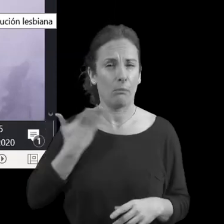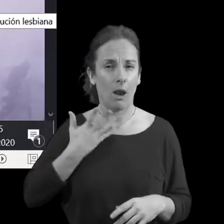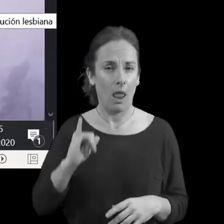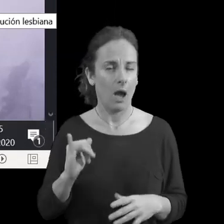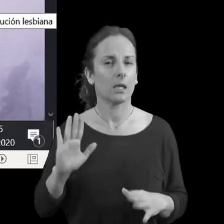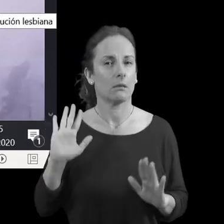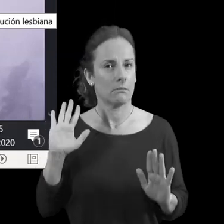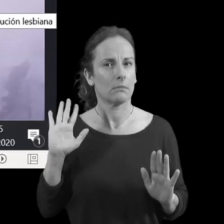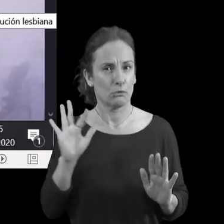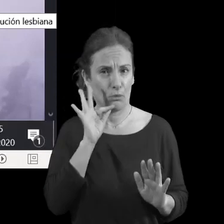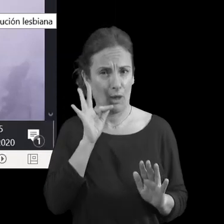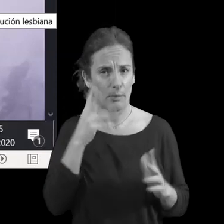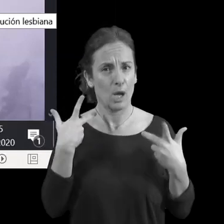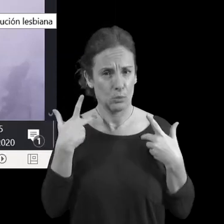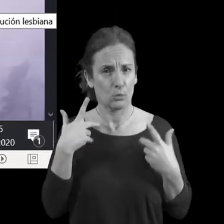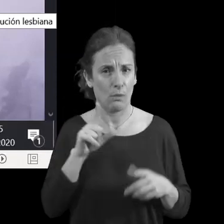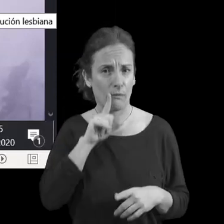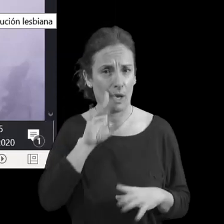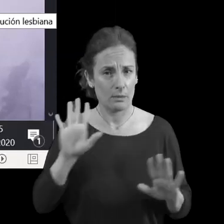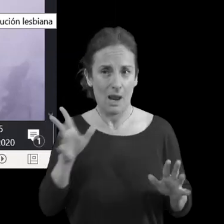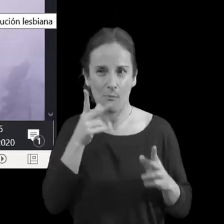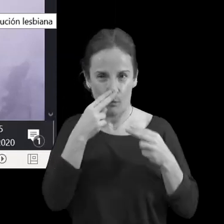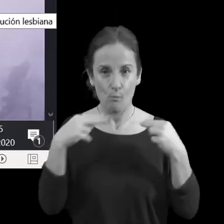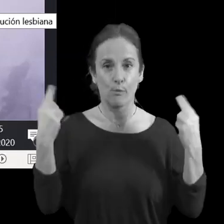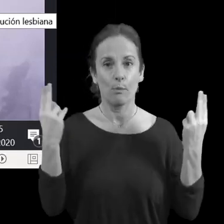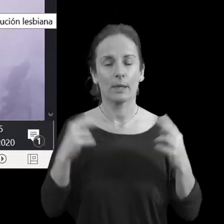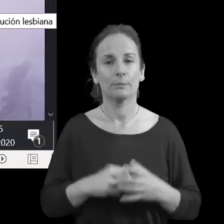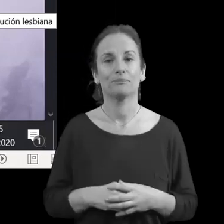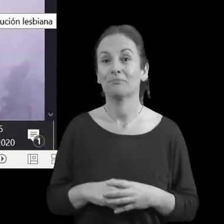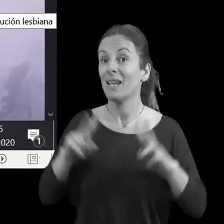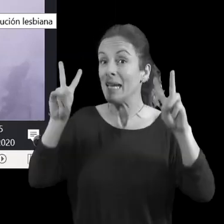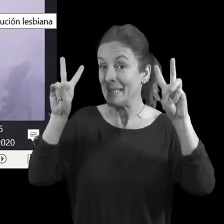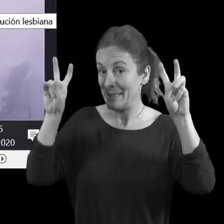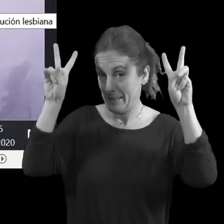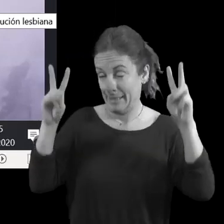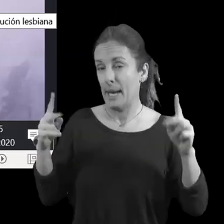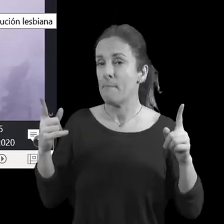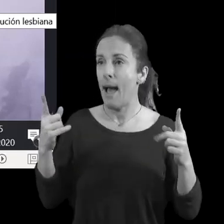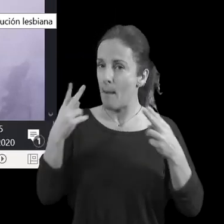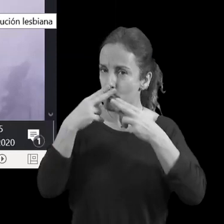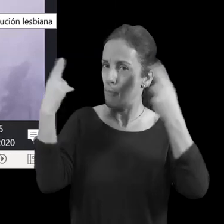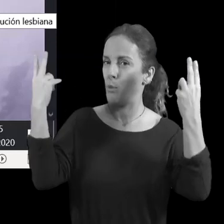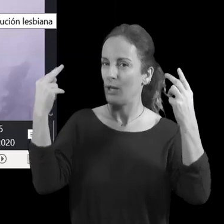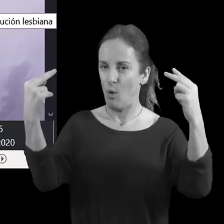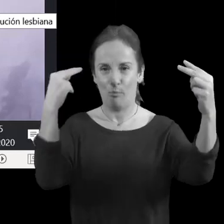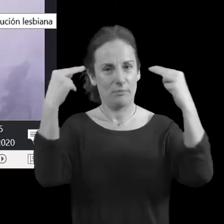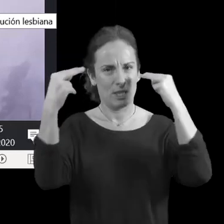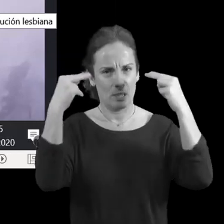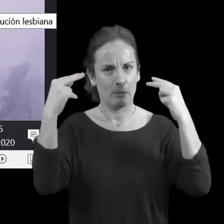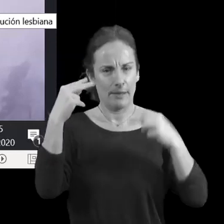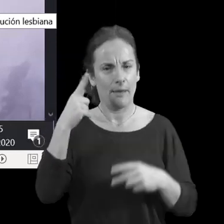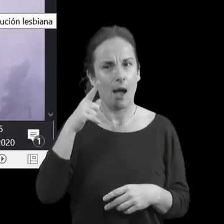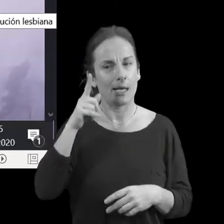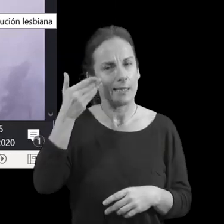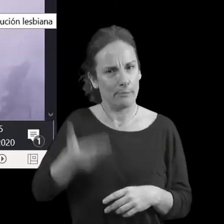son violentas, etcétera. Creo que también cuando hablamos de visibilidad, y esta es una cosa que quería comentar, podemos hacernos